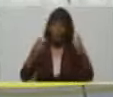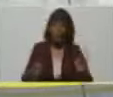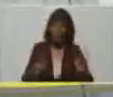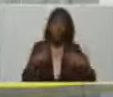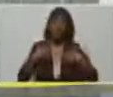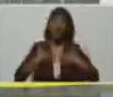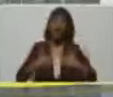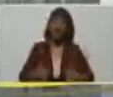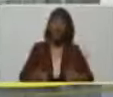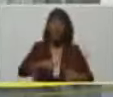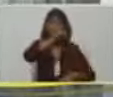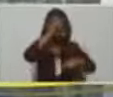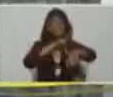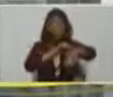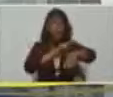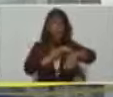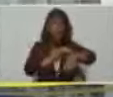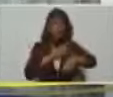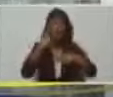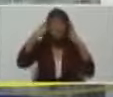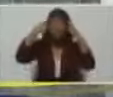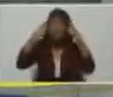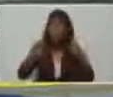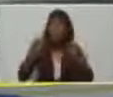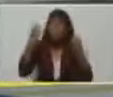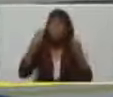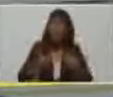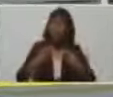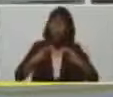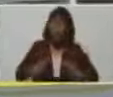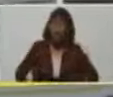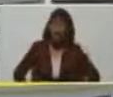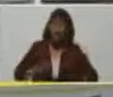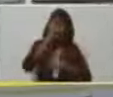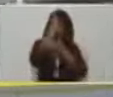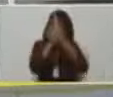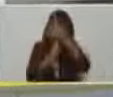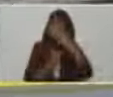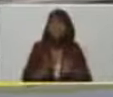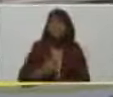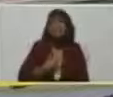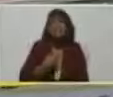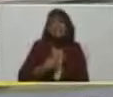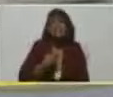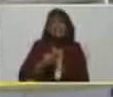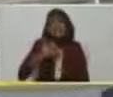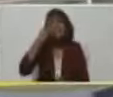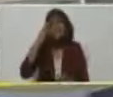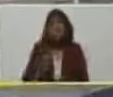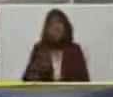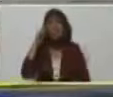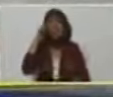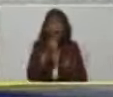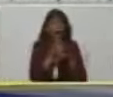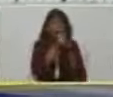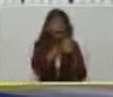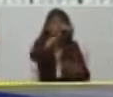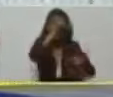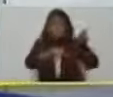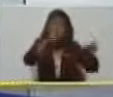salud son de las profesiones más humanas que existen, pues se trata de ayudar al ser